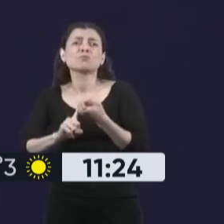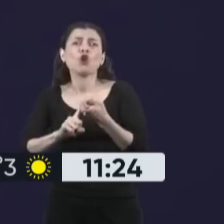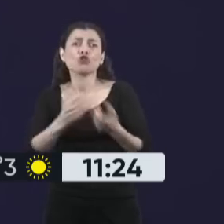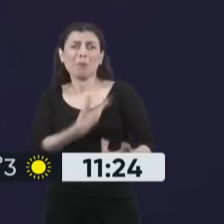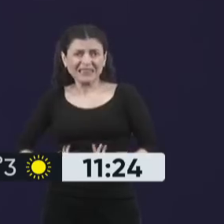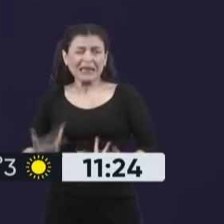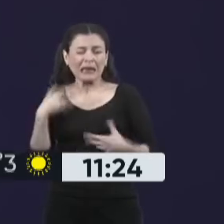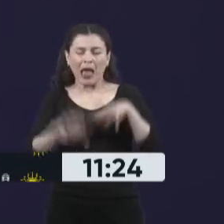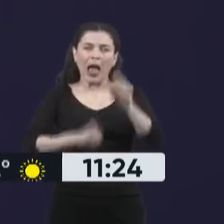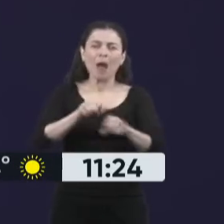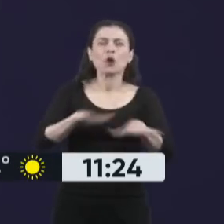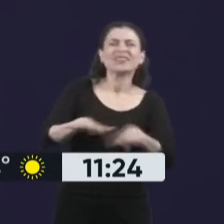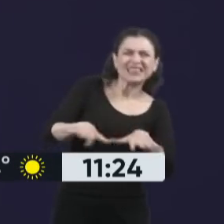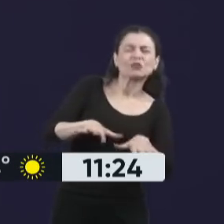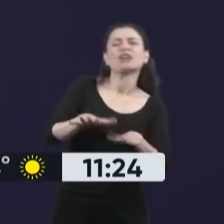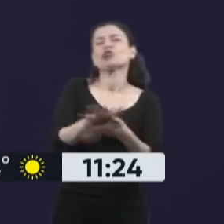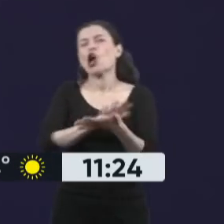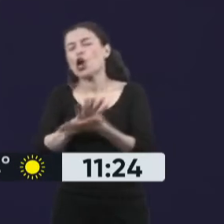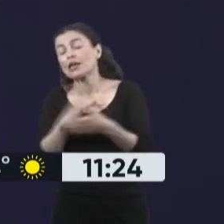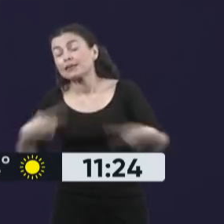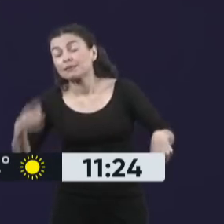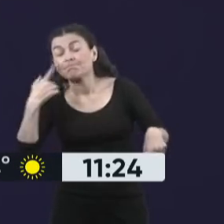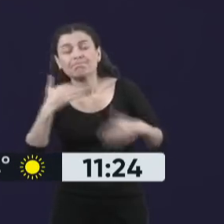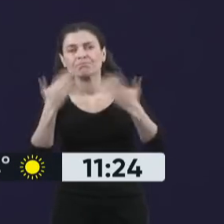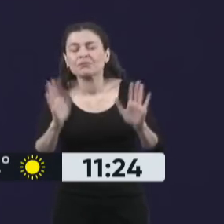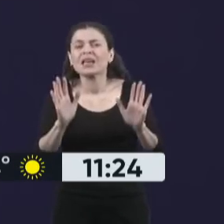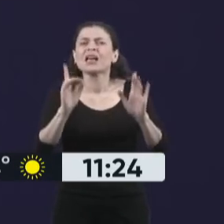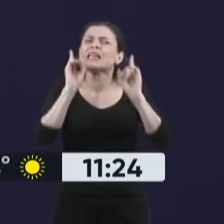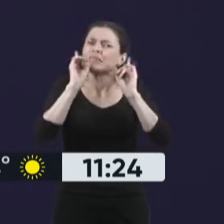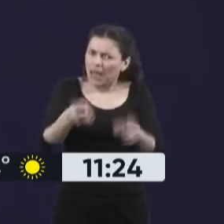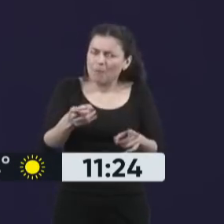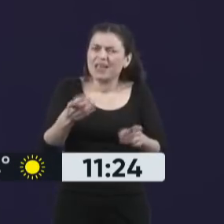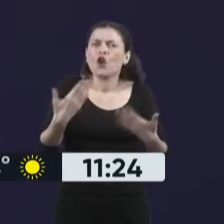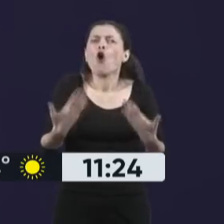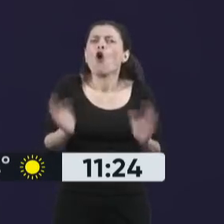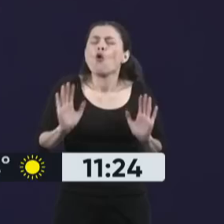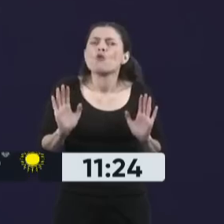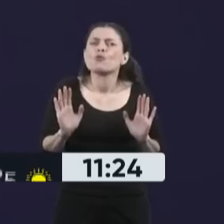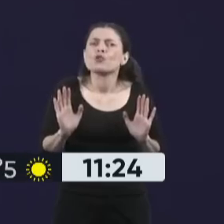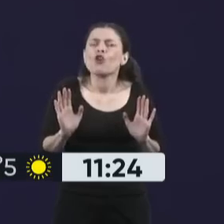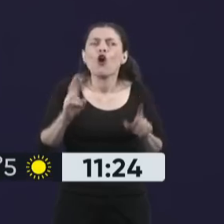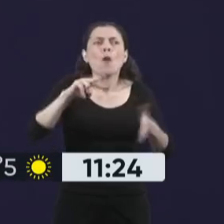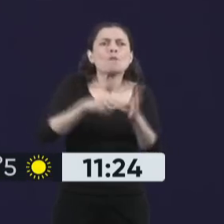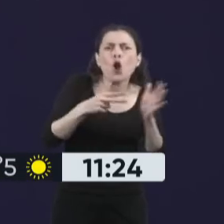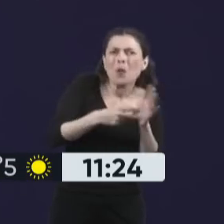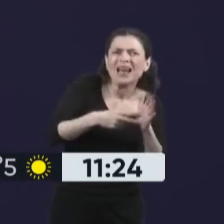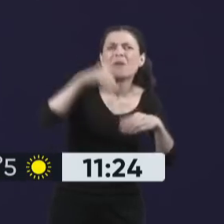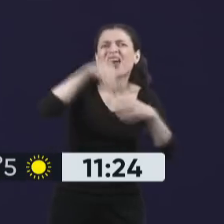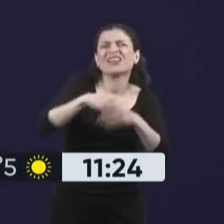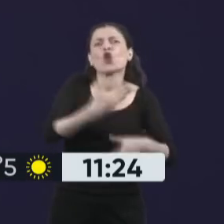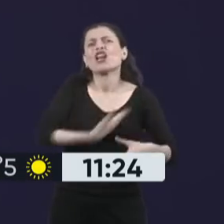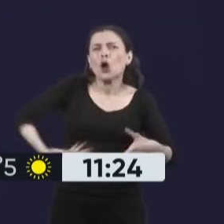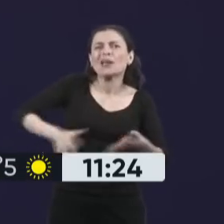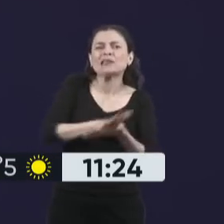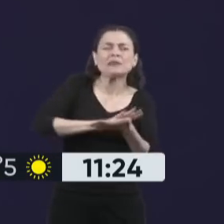refería a eso. Más allá, te repito, de las cuestiones de corrupción, de las causas de